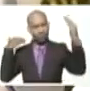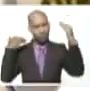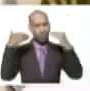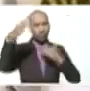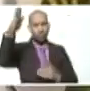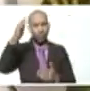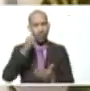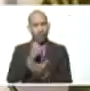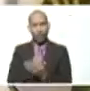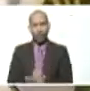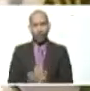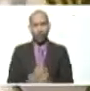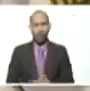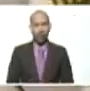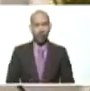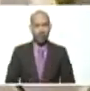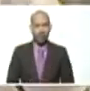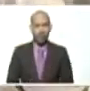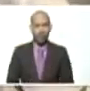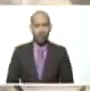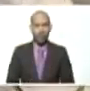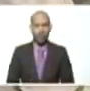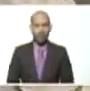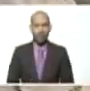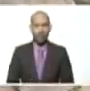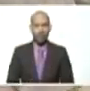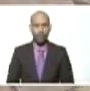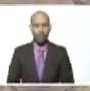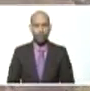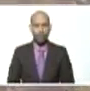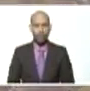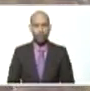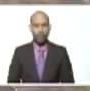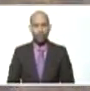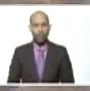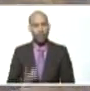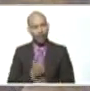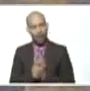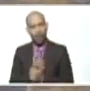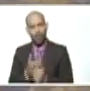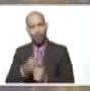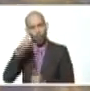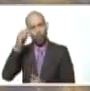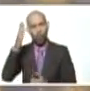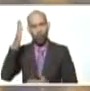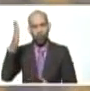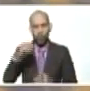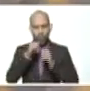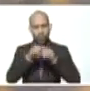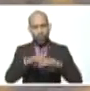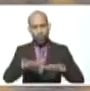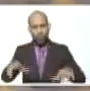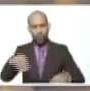de los siglos. Amén. El amor de Dios ha sido derramado en